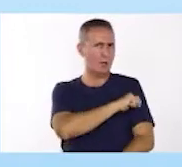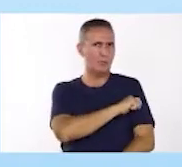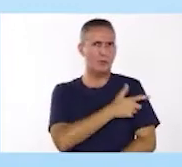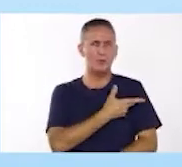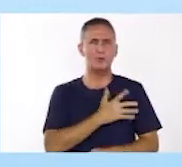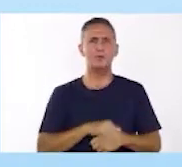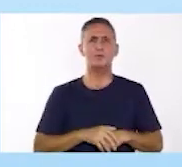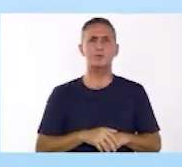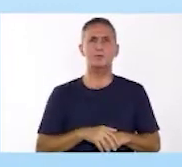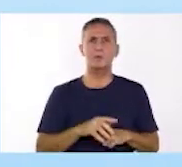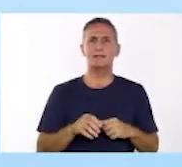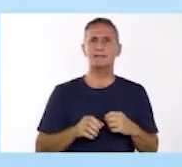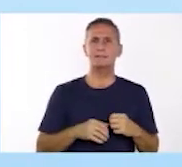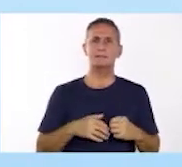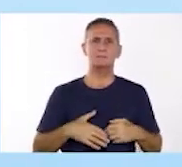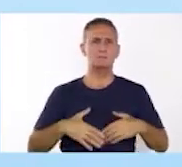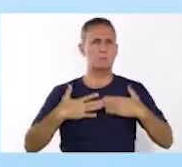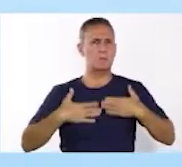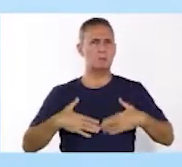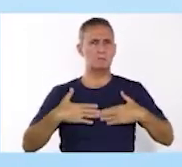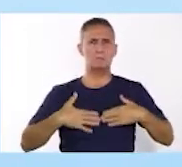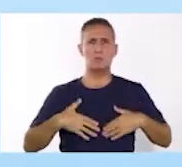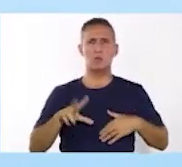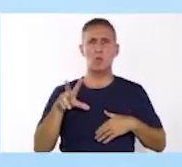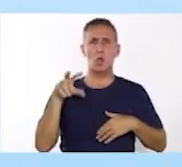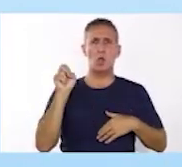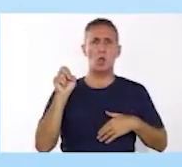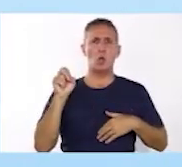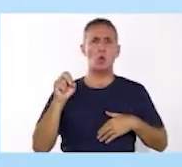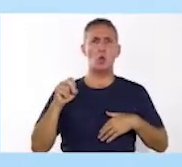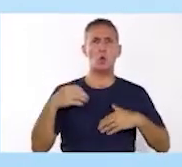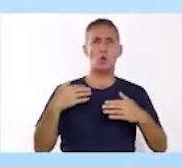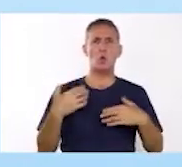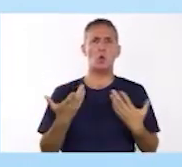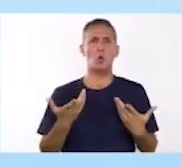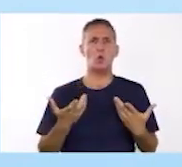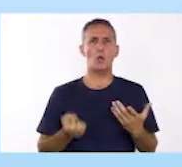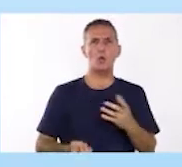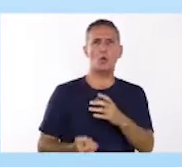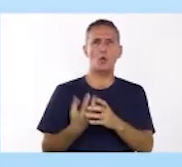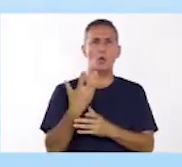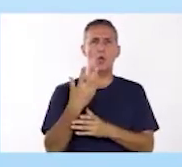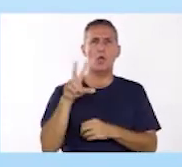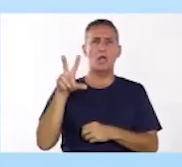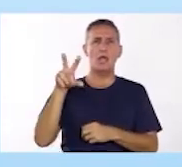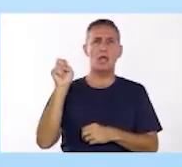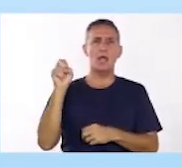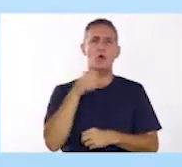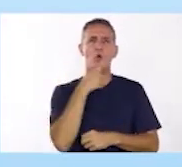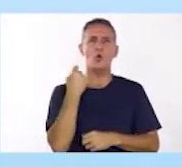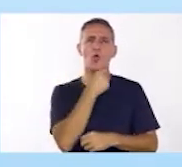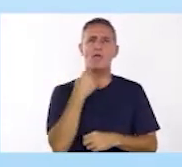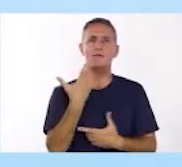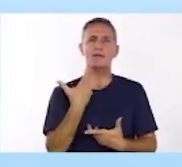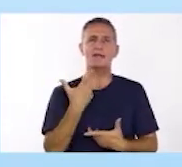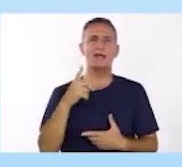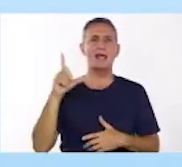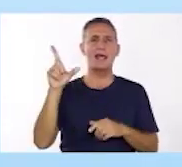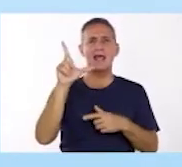pueblos. Se conforma un nuevo fenómeno musical que se llamó la nueva